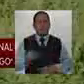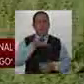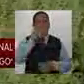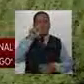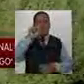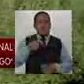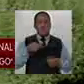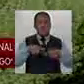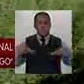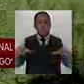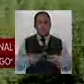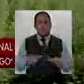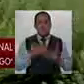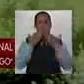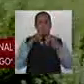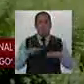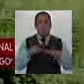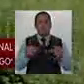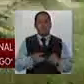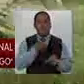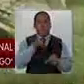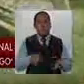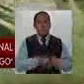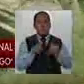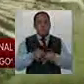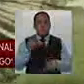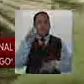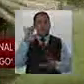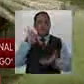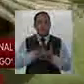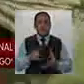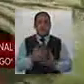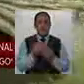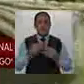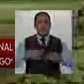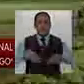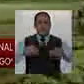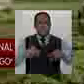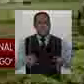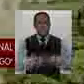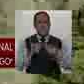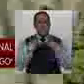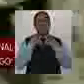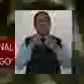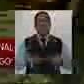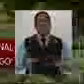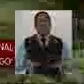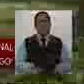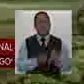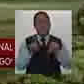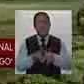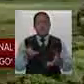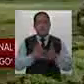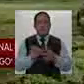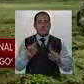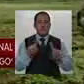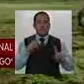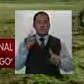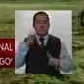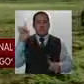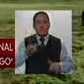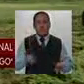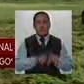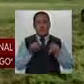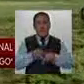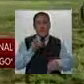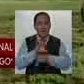hectáreas, producto del mal uso del agua, motivo por el cual muchas tierras fértiles se han perdido. Es por ello que no solo urge